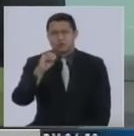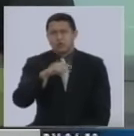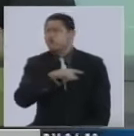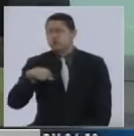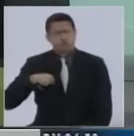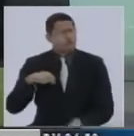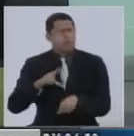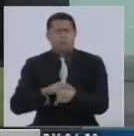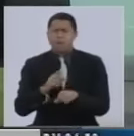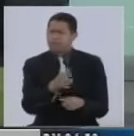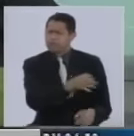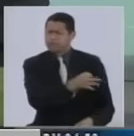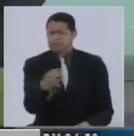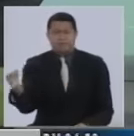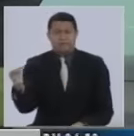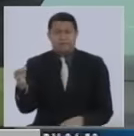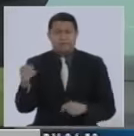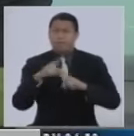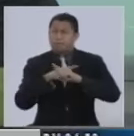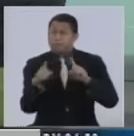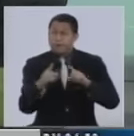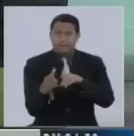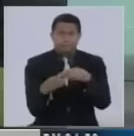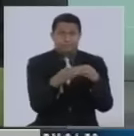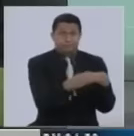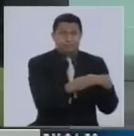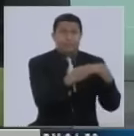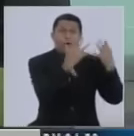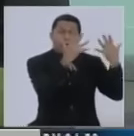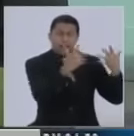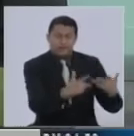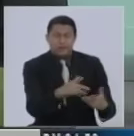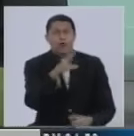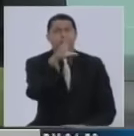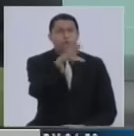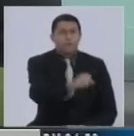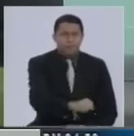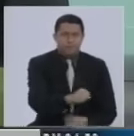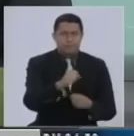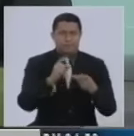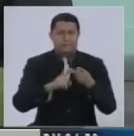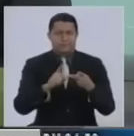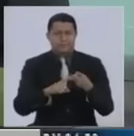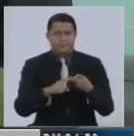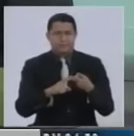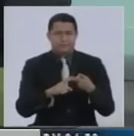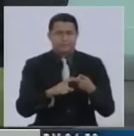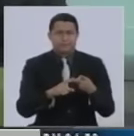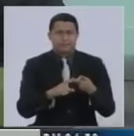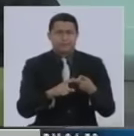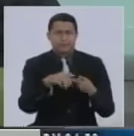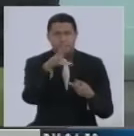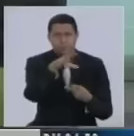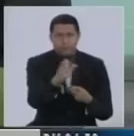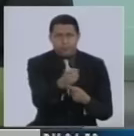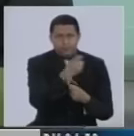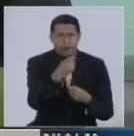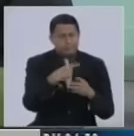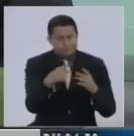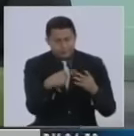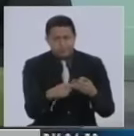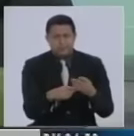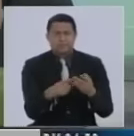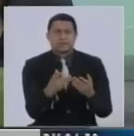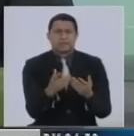manejamos Y eso está muy bien el aspecto administrativo que es adquisición órdenes de compra adquisición de productos